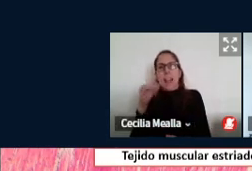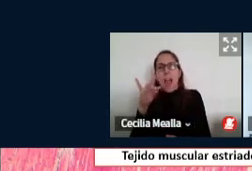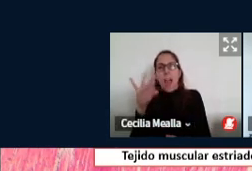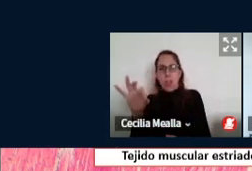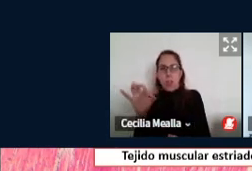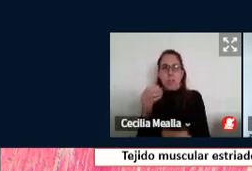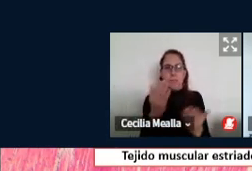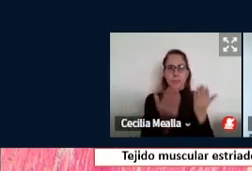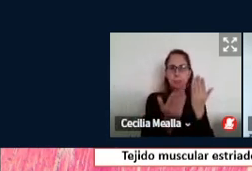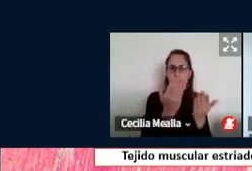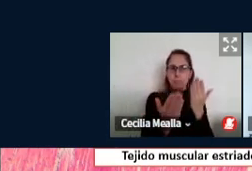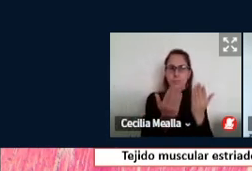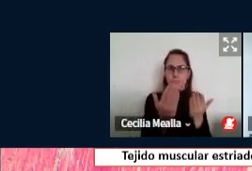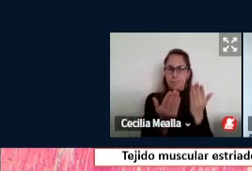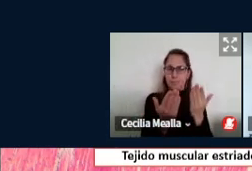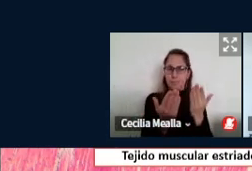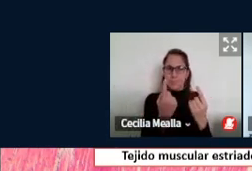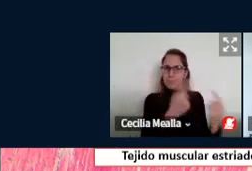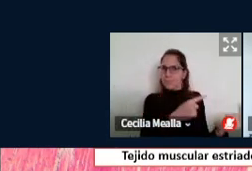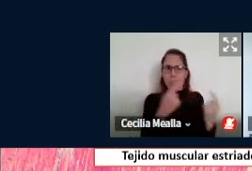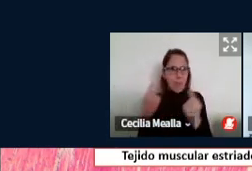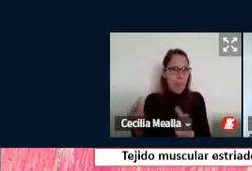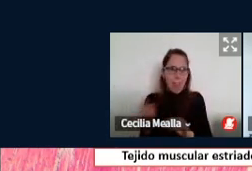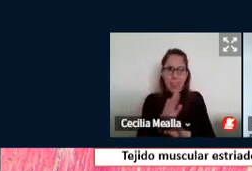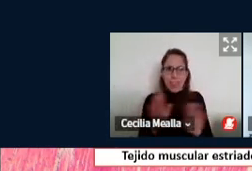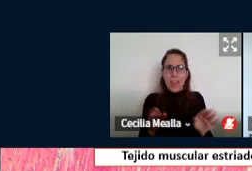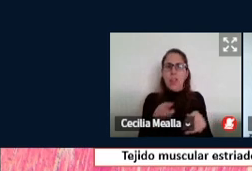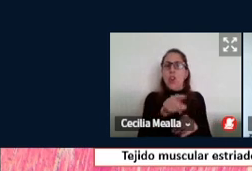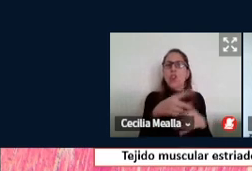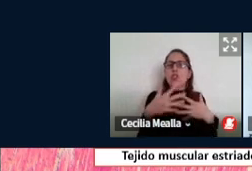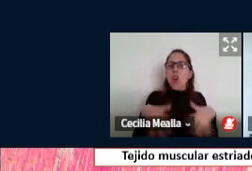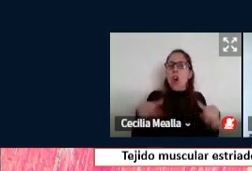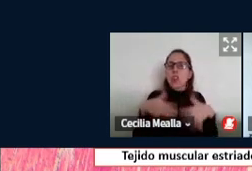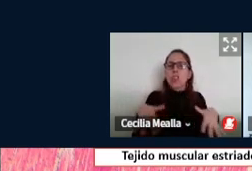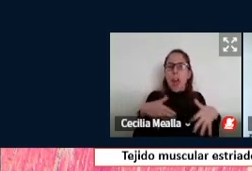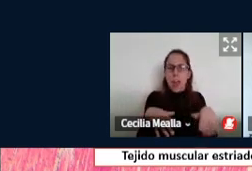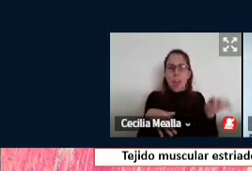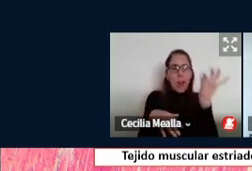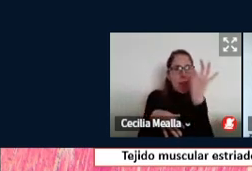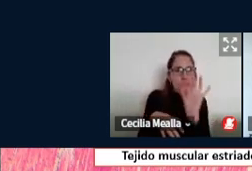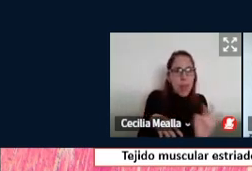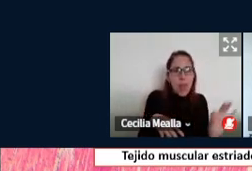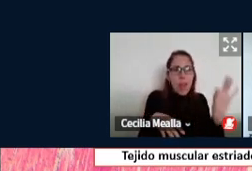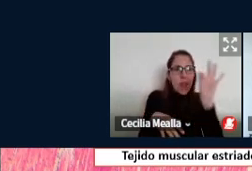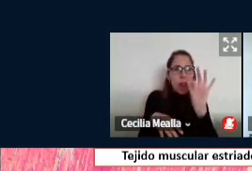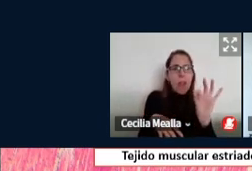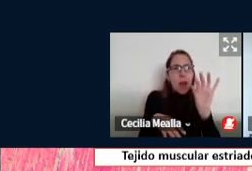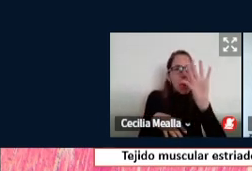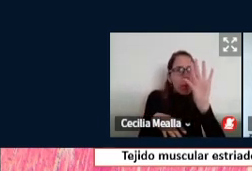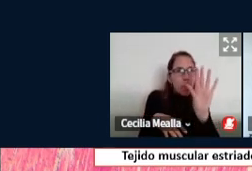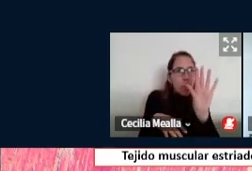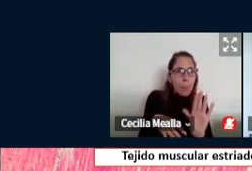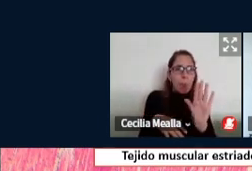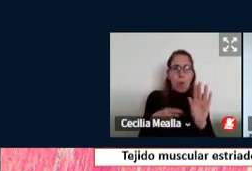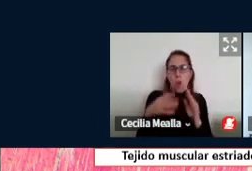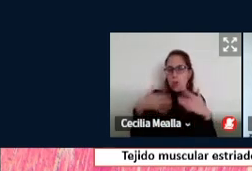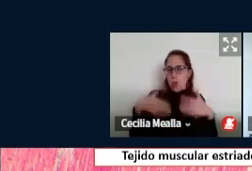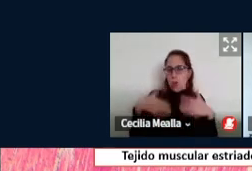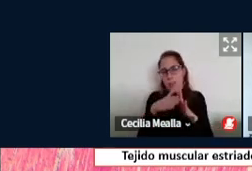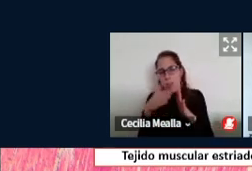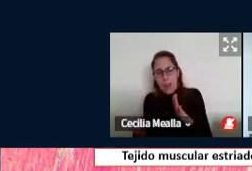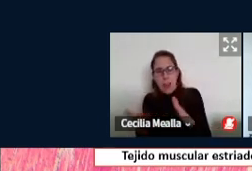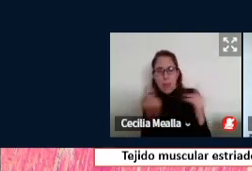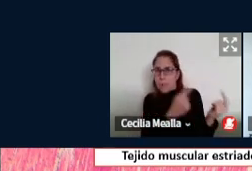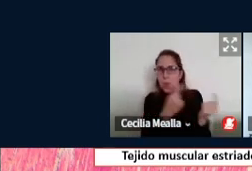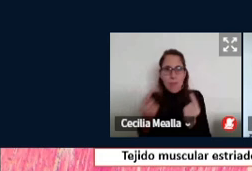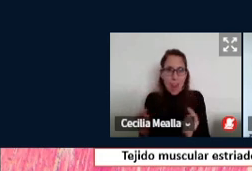Pero fíjense las diferentes características de ese rosado, que es la tinción eosinofílica,